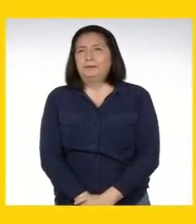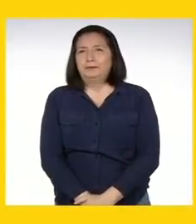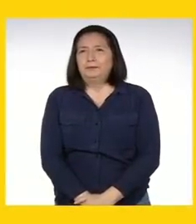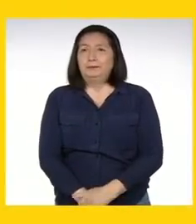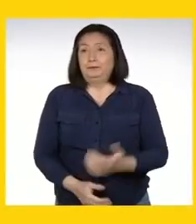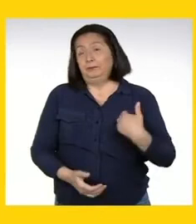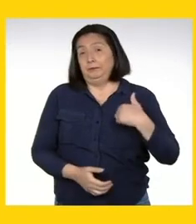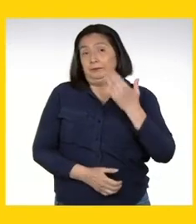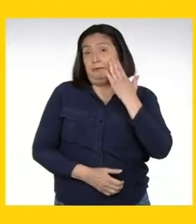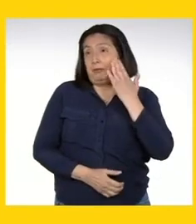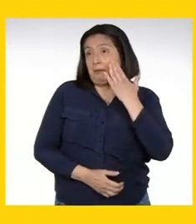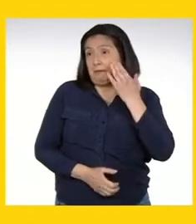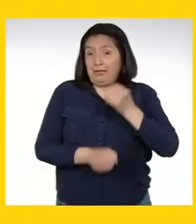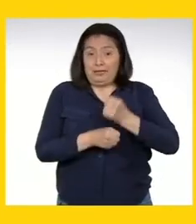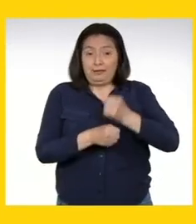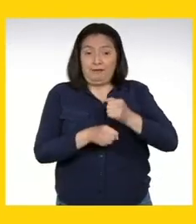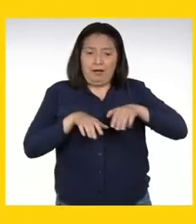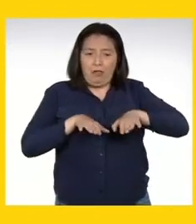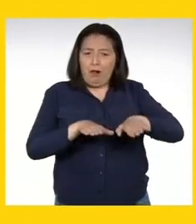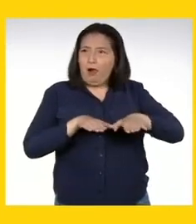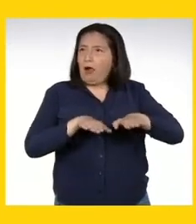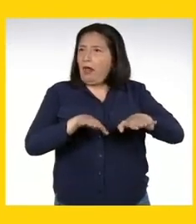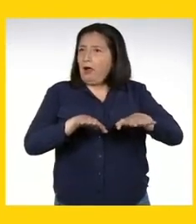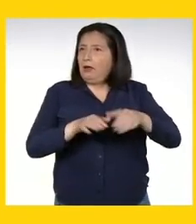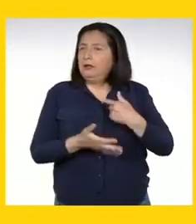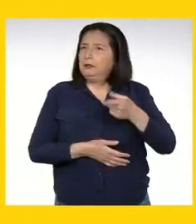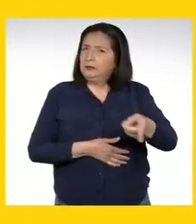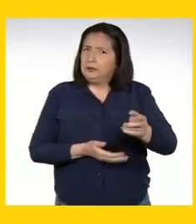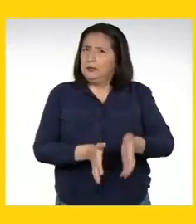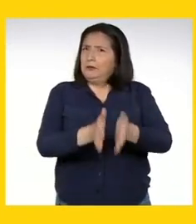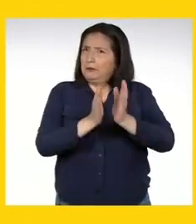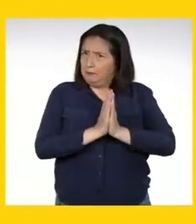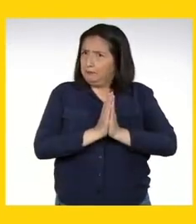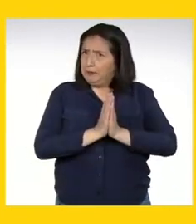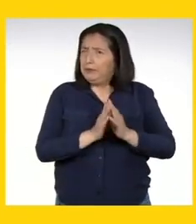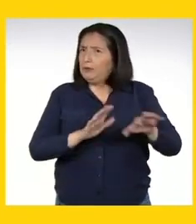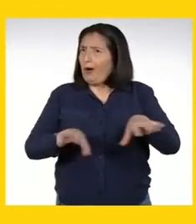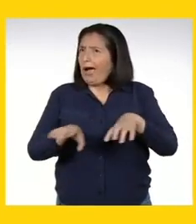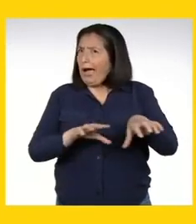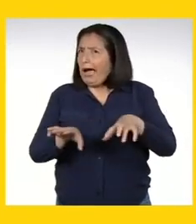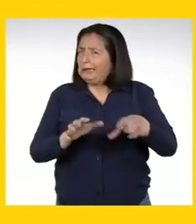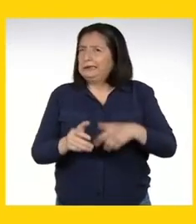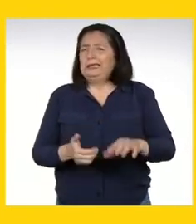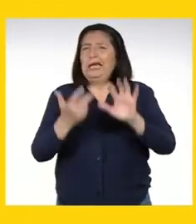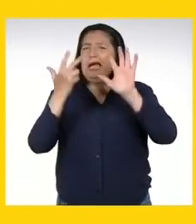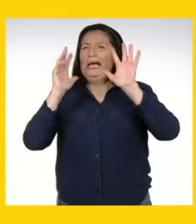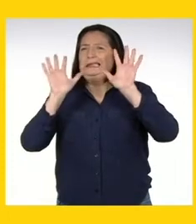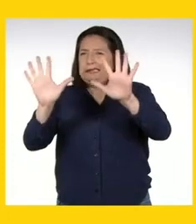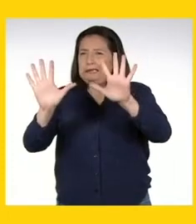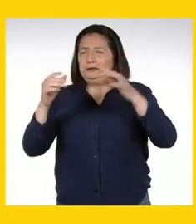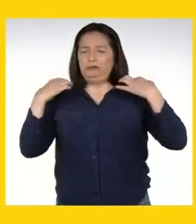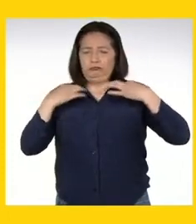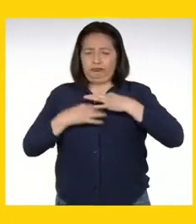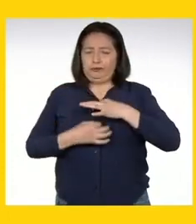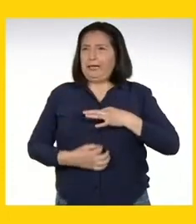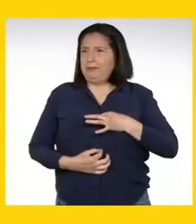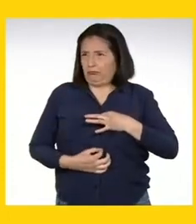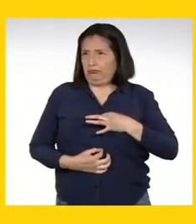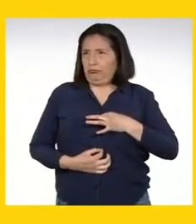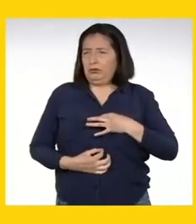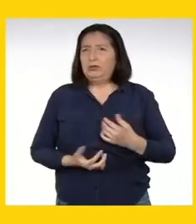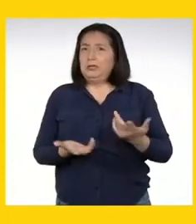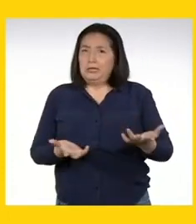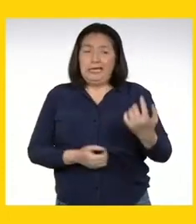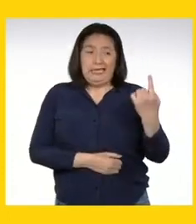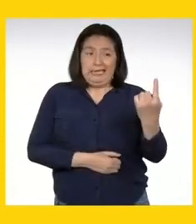Mi mamá trabaja como costurera y le han pedido confeccionar 10 camisas. Si